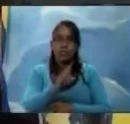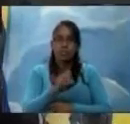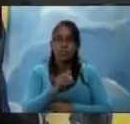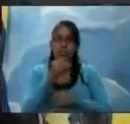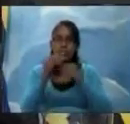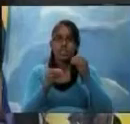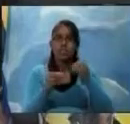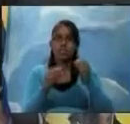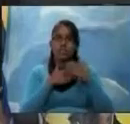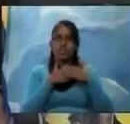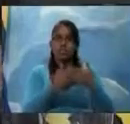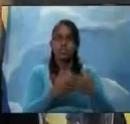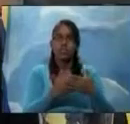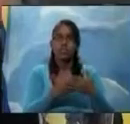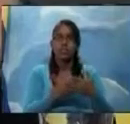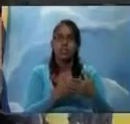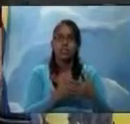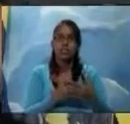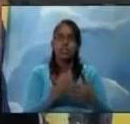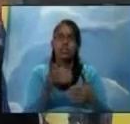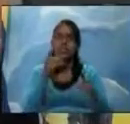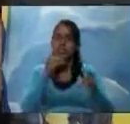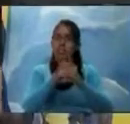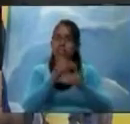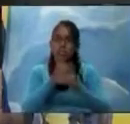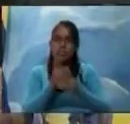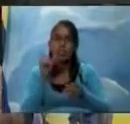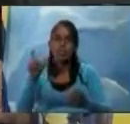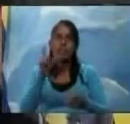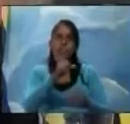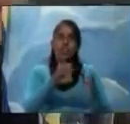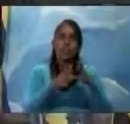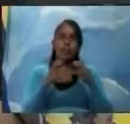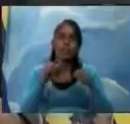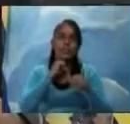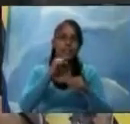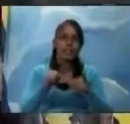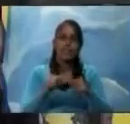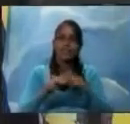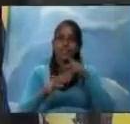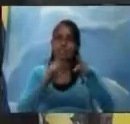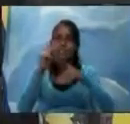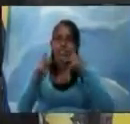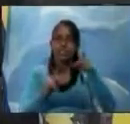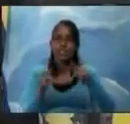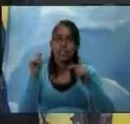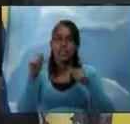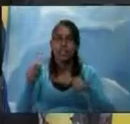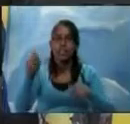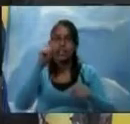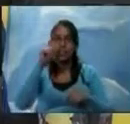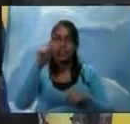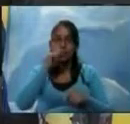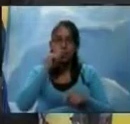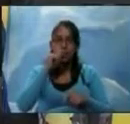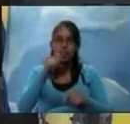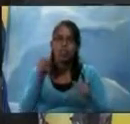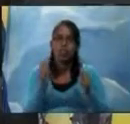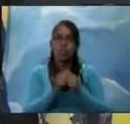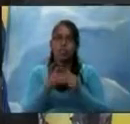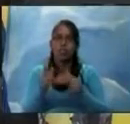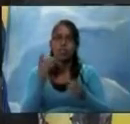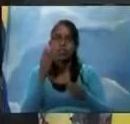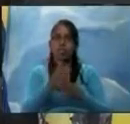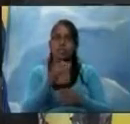un discipulador, discipulando, enseñando a otros, multiplicándote? Este hombre viene con una